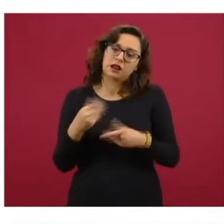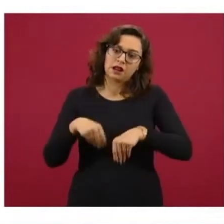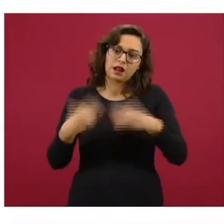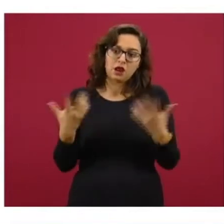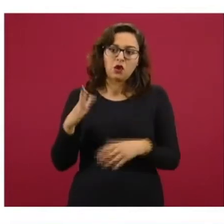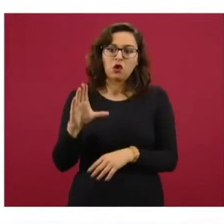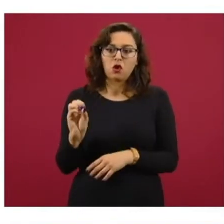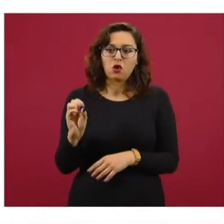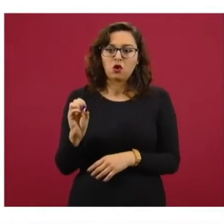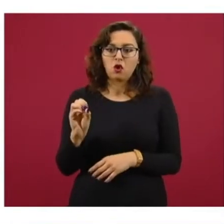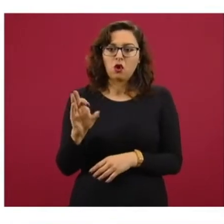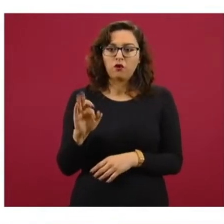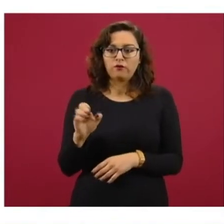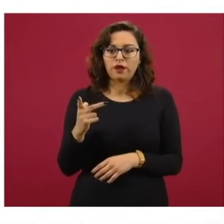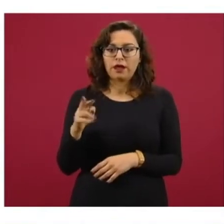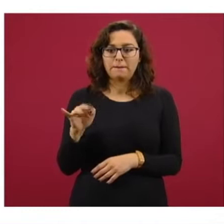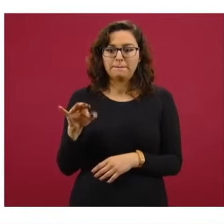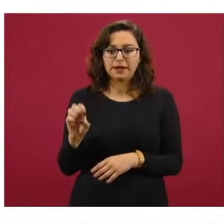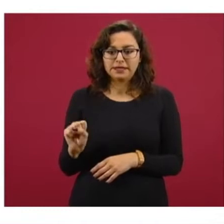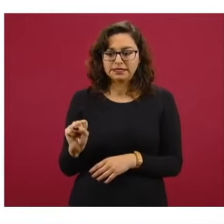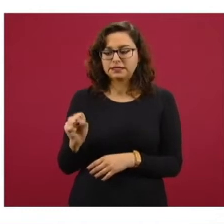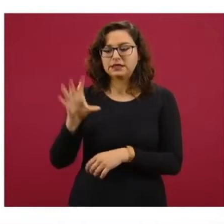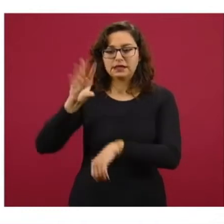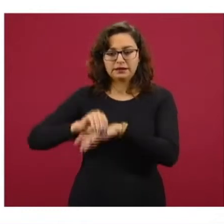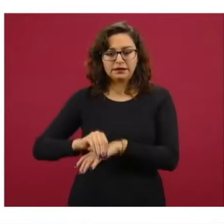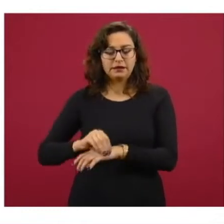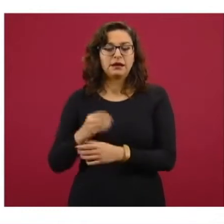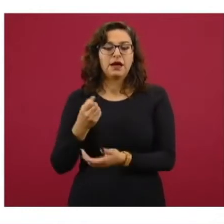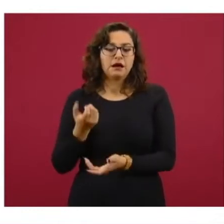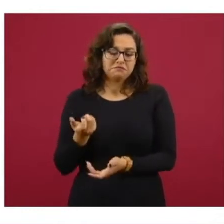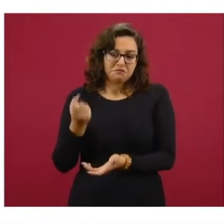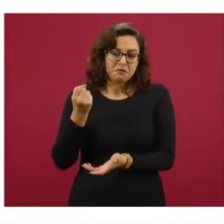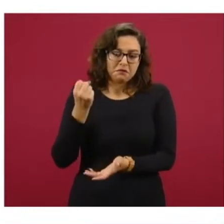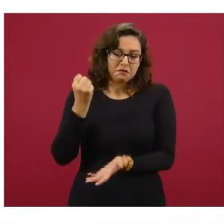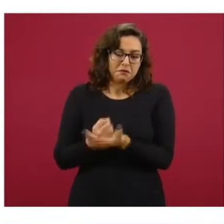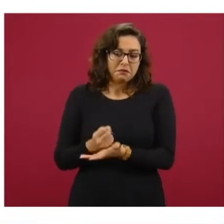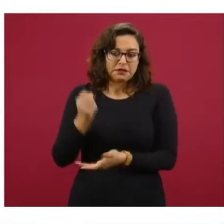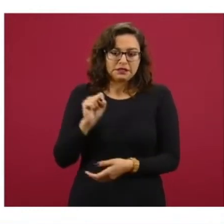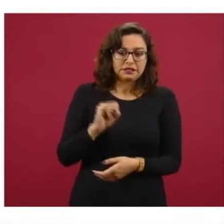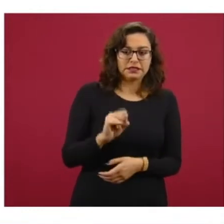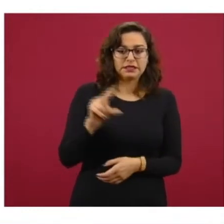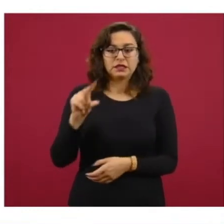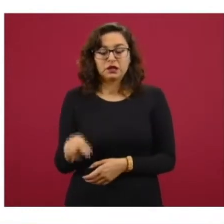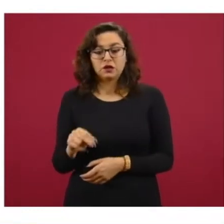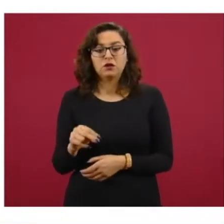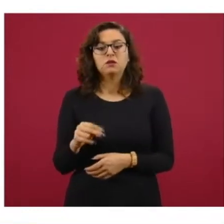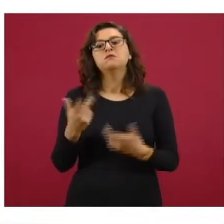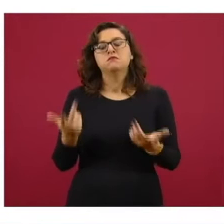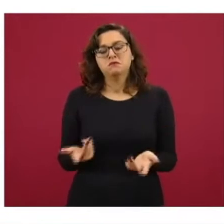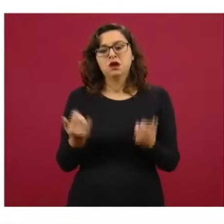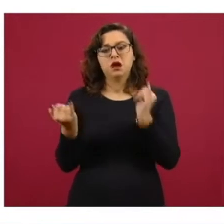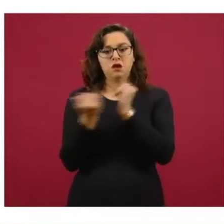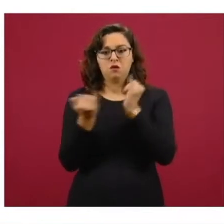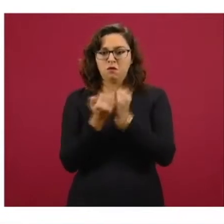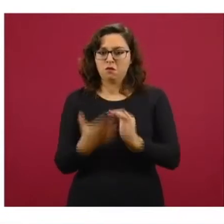COFEPRIS. Y sigue vigente, por supuesto, el compromiso de disponibilidad de dosis para